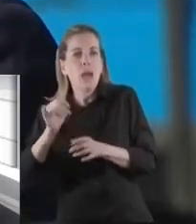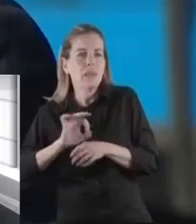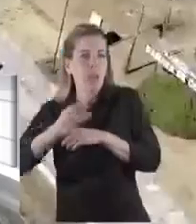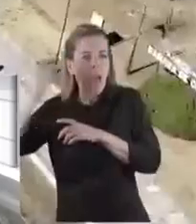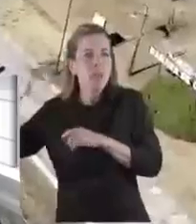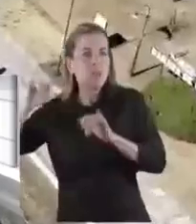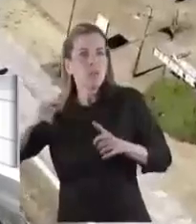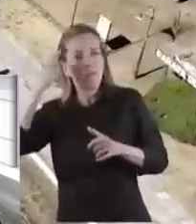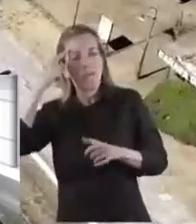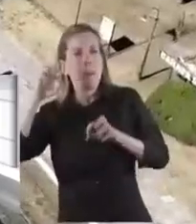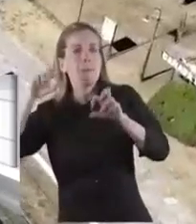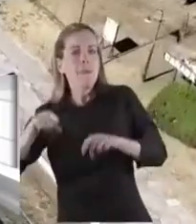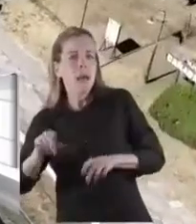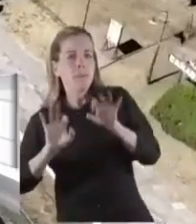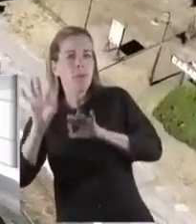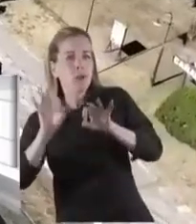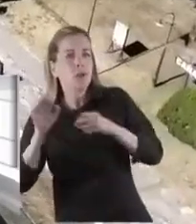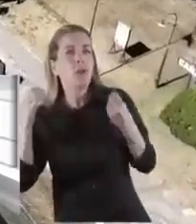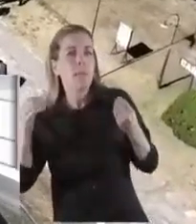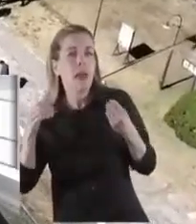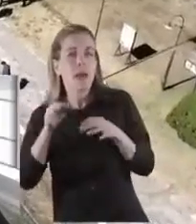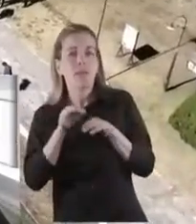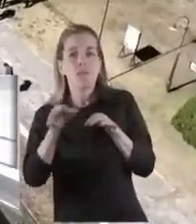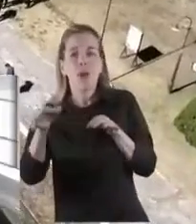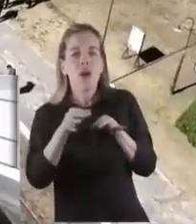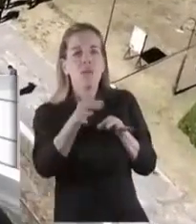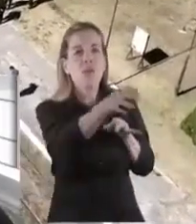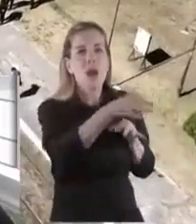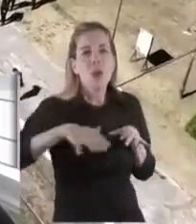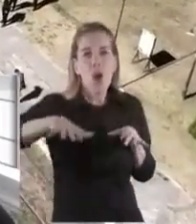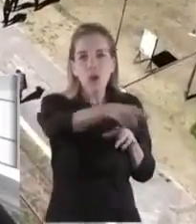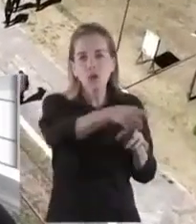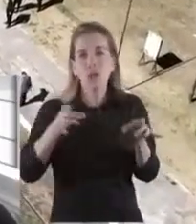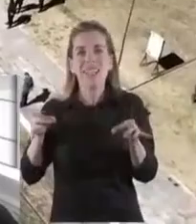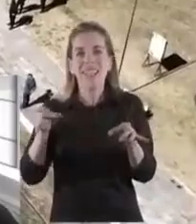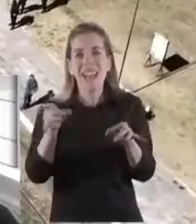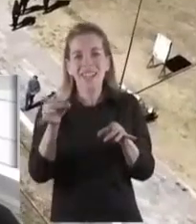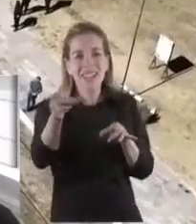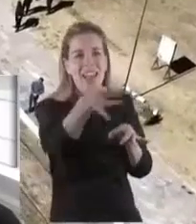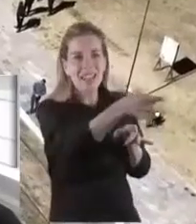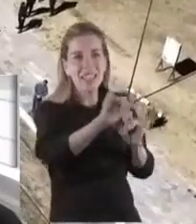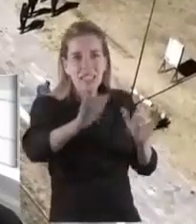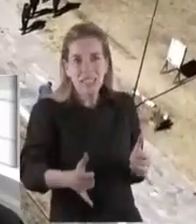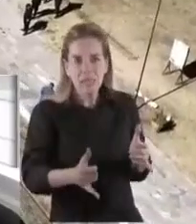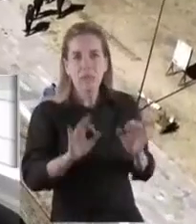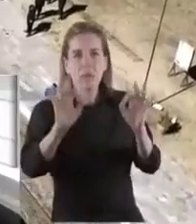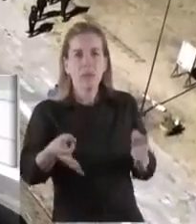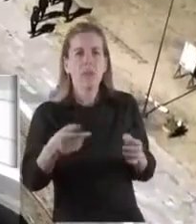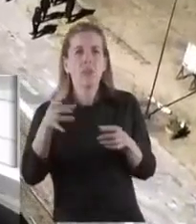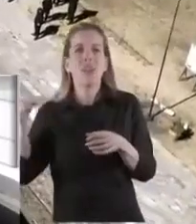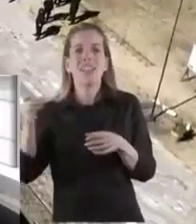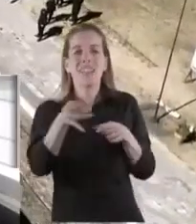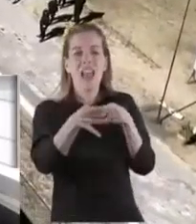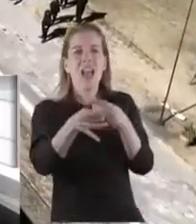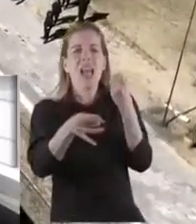para que los tienen y lleguen a todos los pueblos convencidos de lo que objetivamente se entra en un medio de